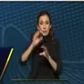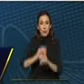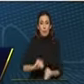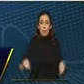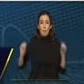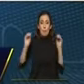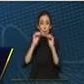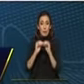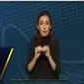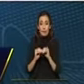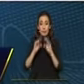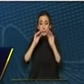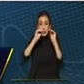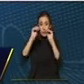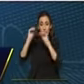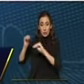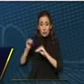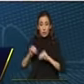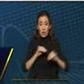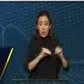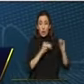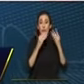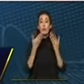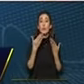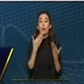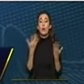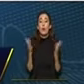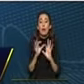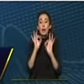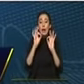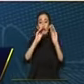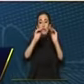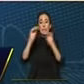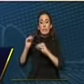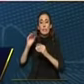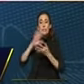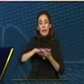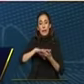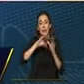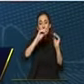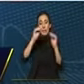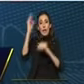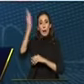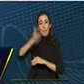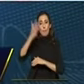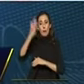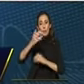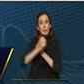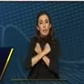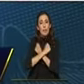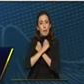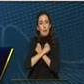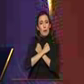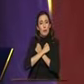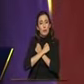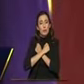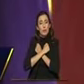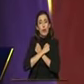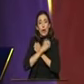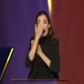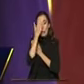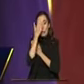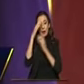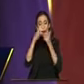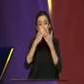bella, de las vocaciones, que es enseñar a aprender, enseñar a amar la ciencia, amar el